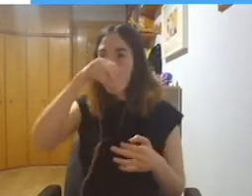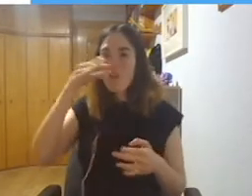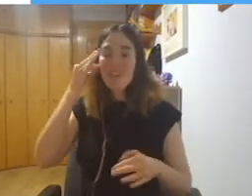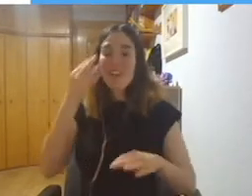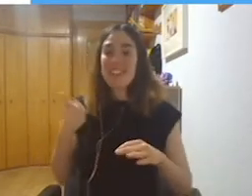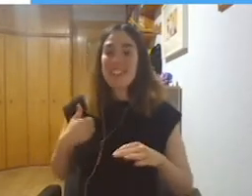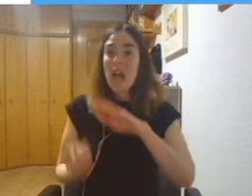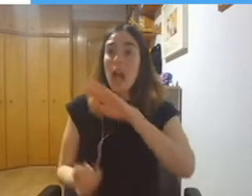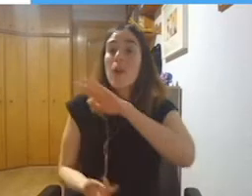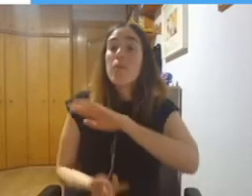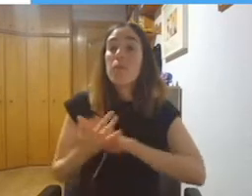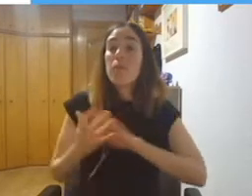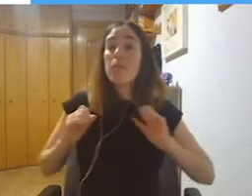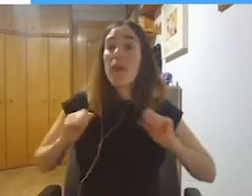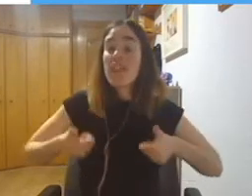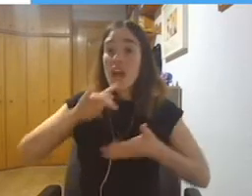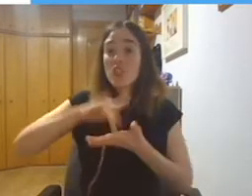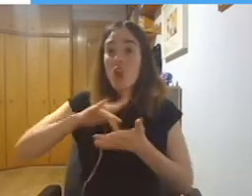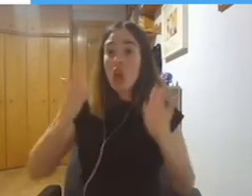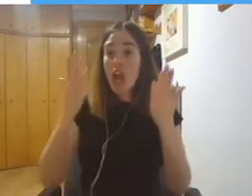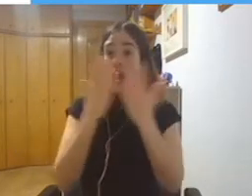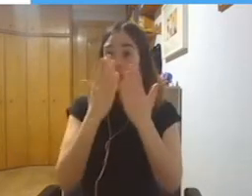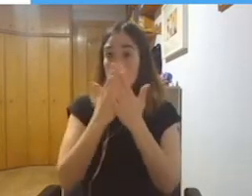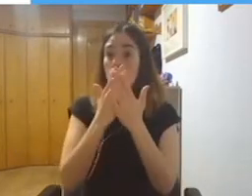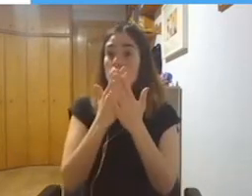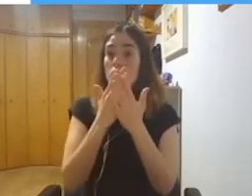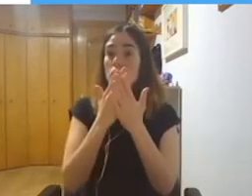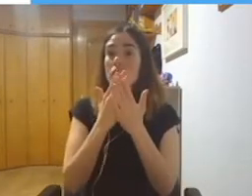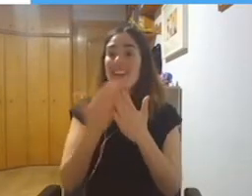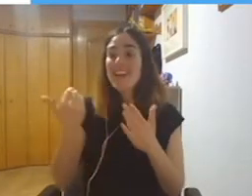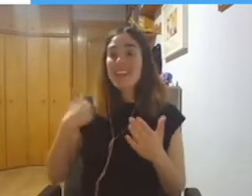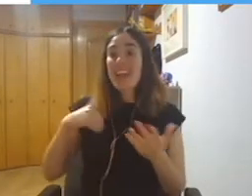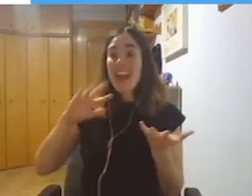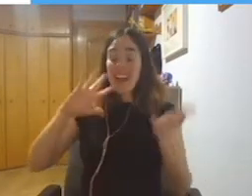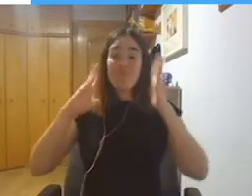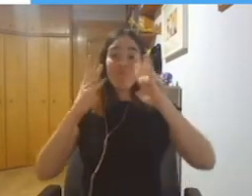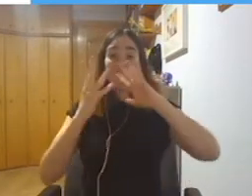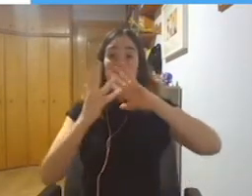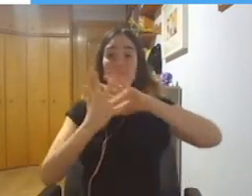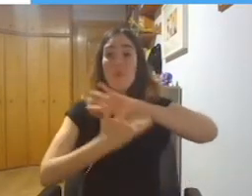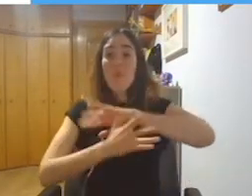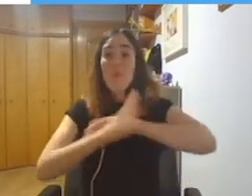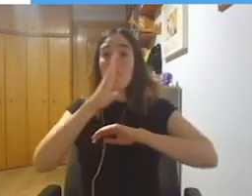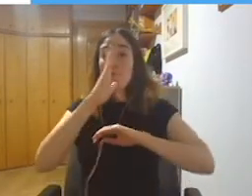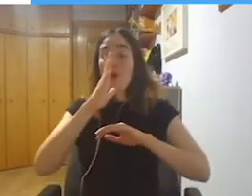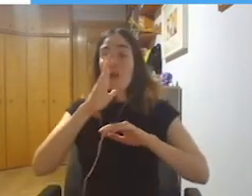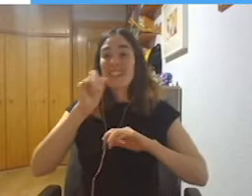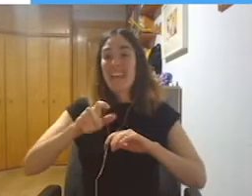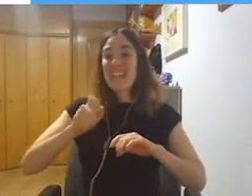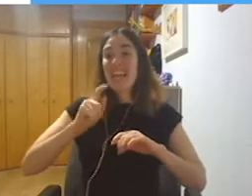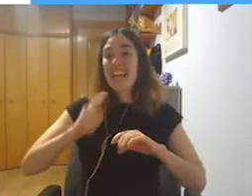iniciaron estos estudios y realmente, aunque han cambiado, porque sobre todo en los